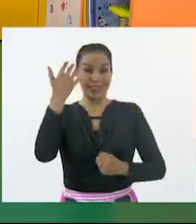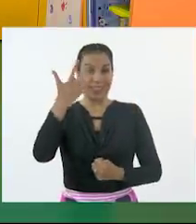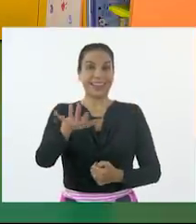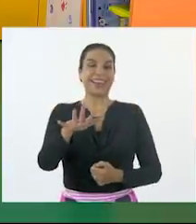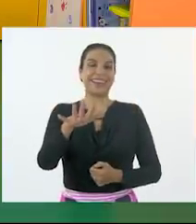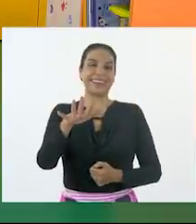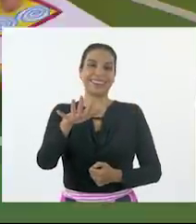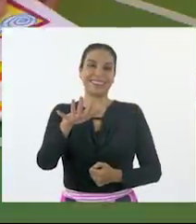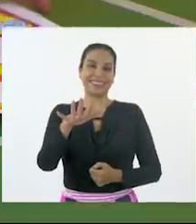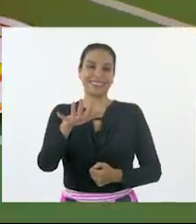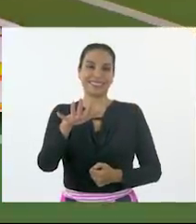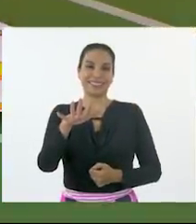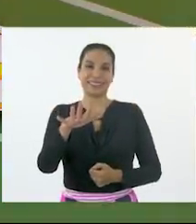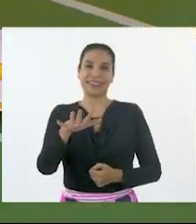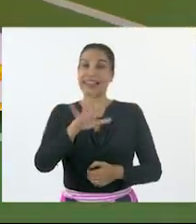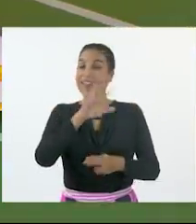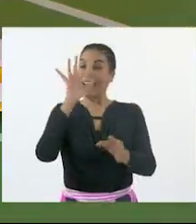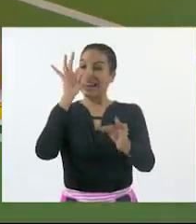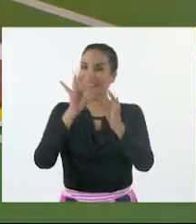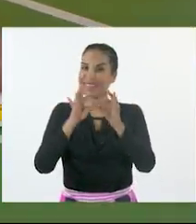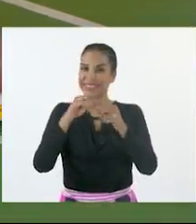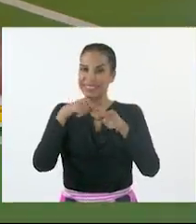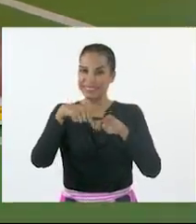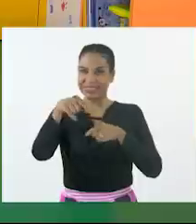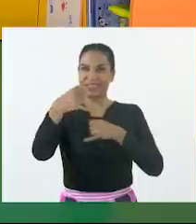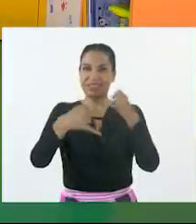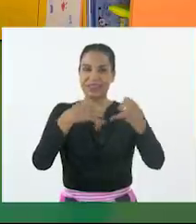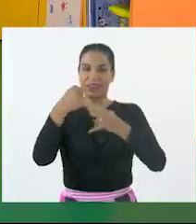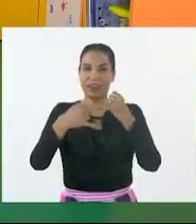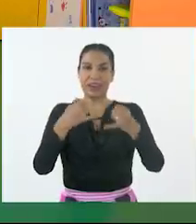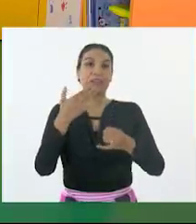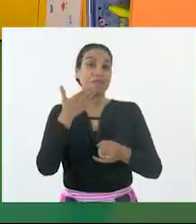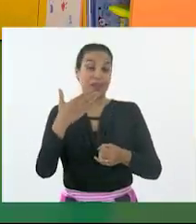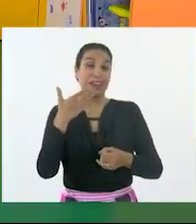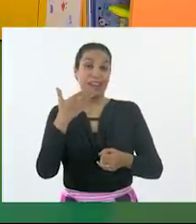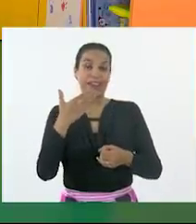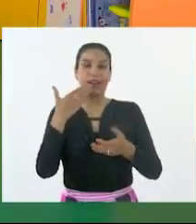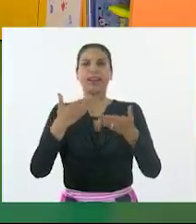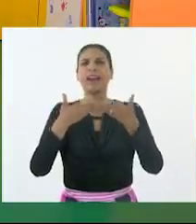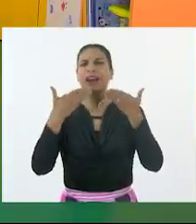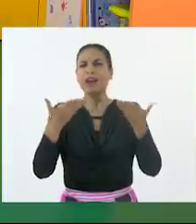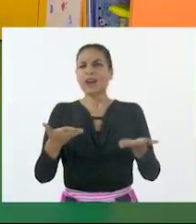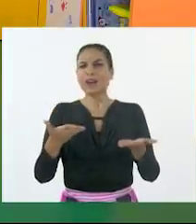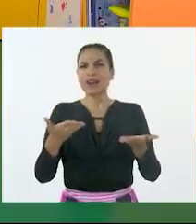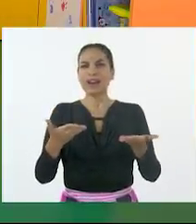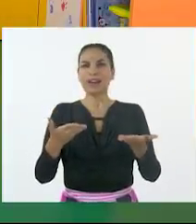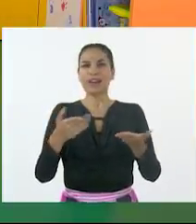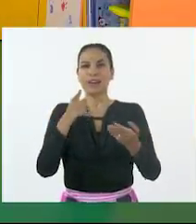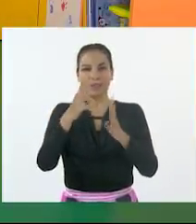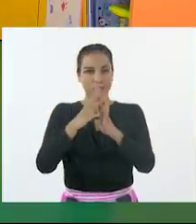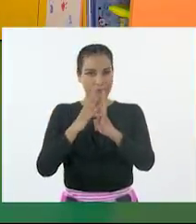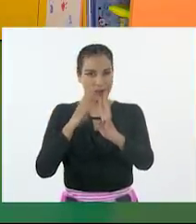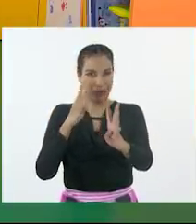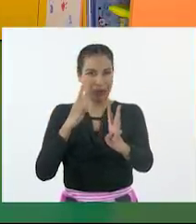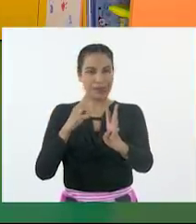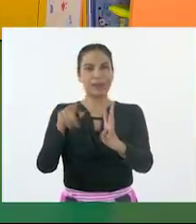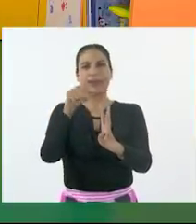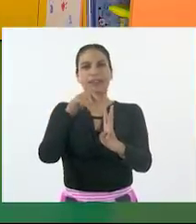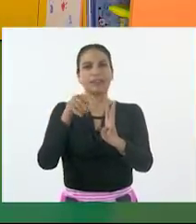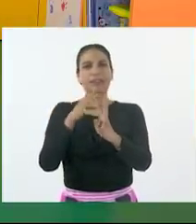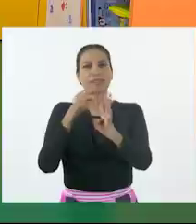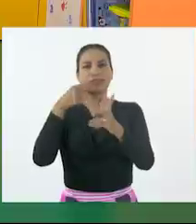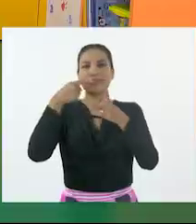diez. ¡Diez! ¡Está listo! Muy bien. Ahora, fórmate para